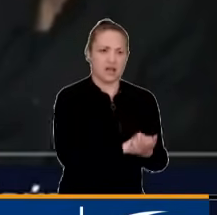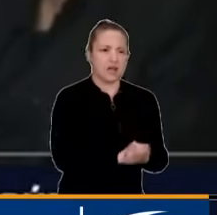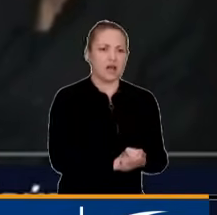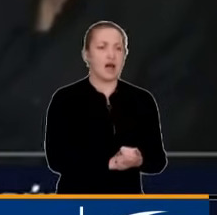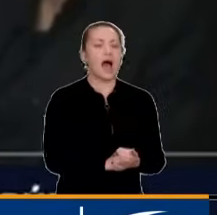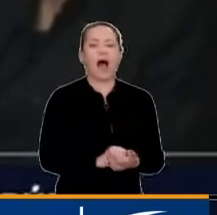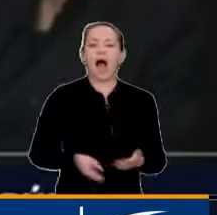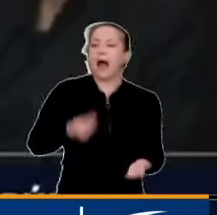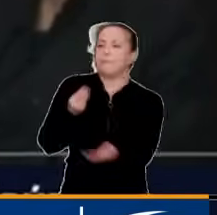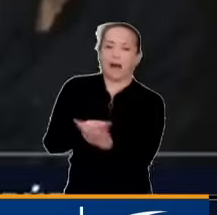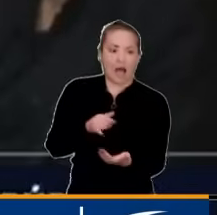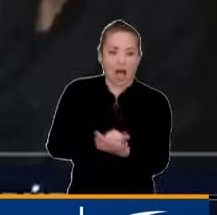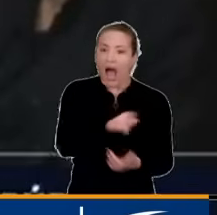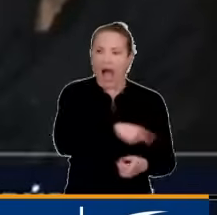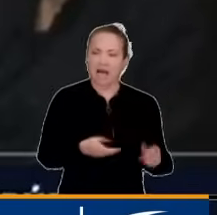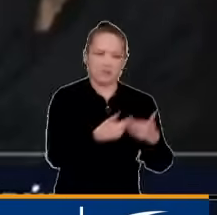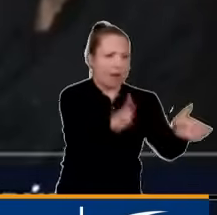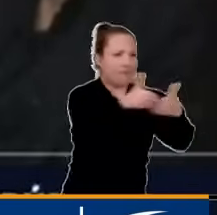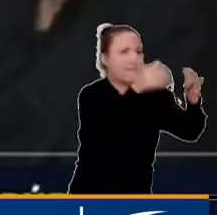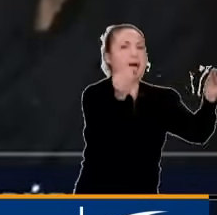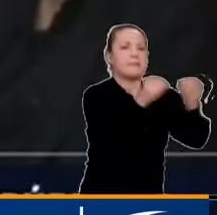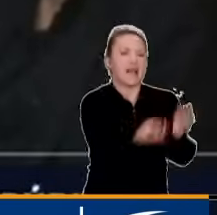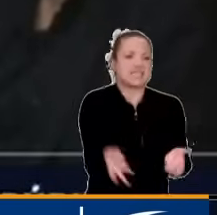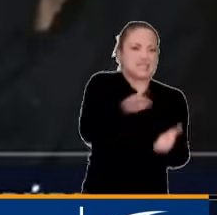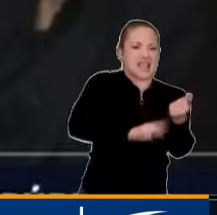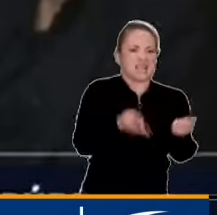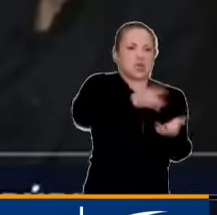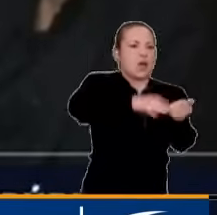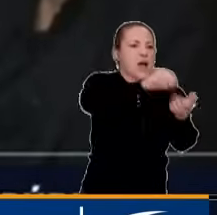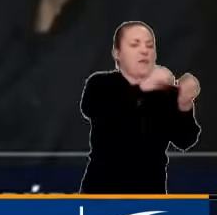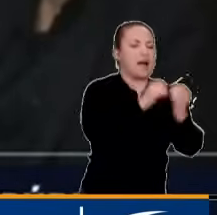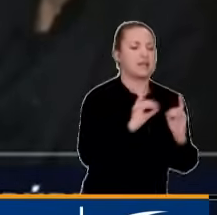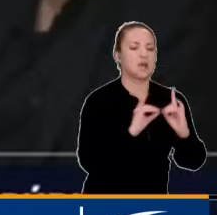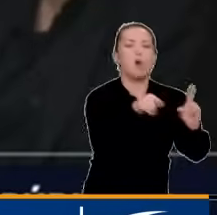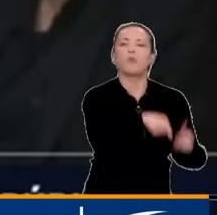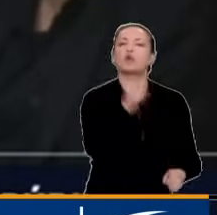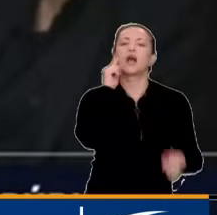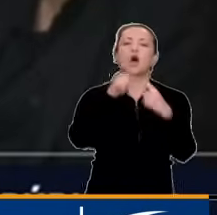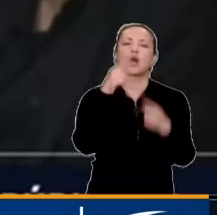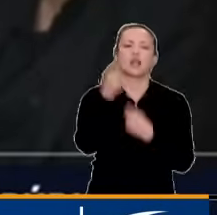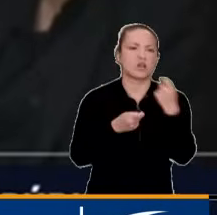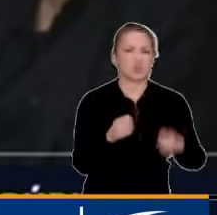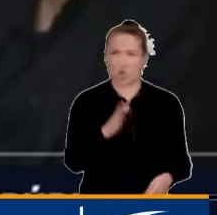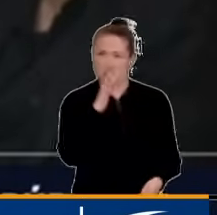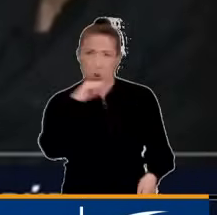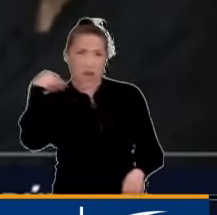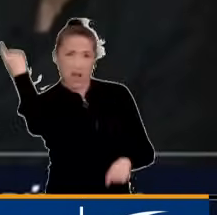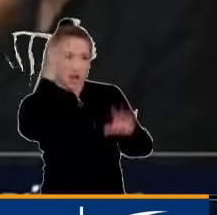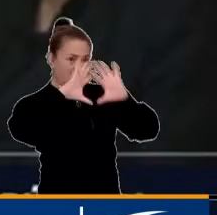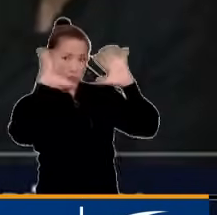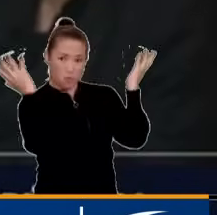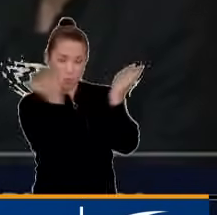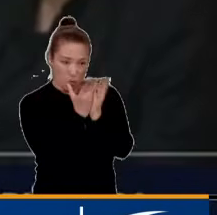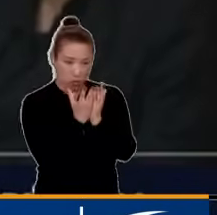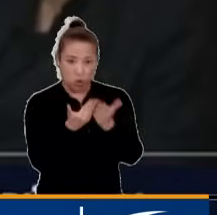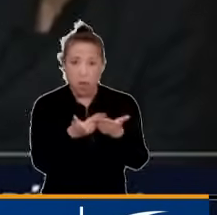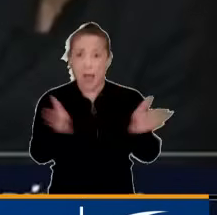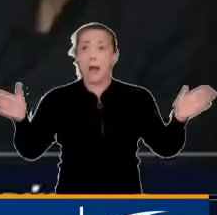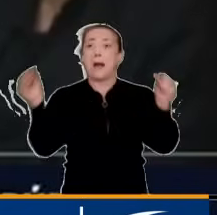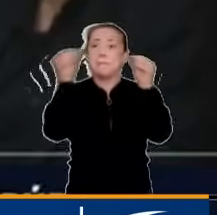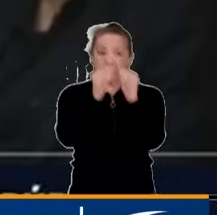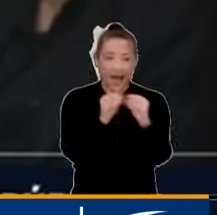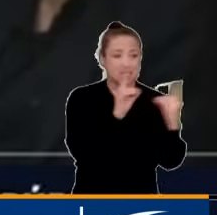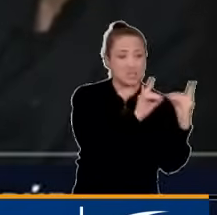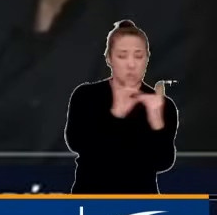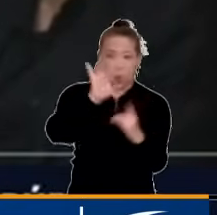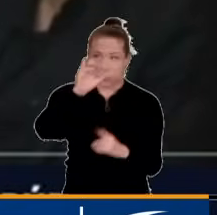intensivos. Triplicaron las camas de cuidado intensivo porque fue un negocio. Ningún país del mundo tuvo que ampliar las unidades de cuidado intensivo como las